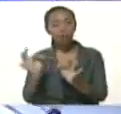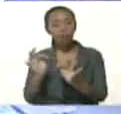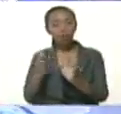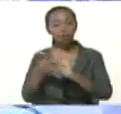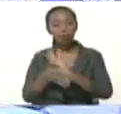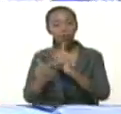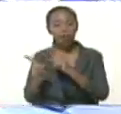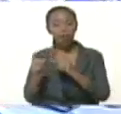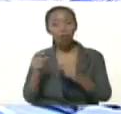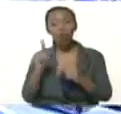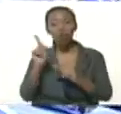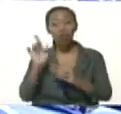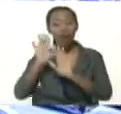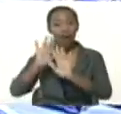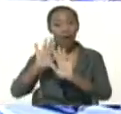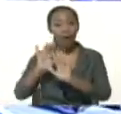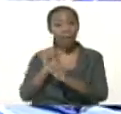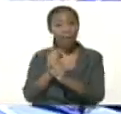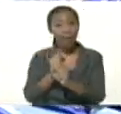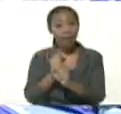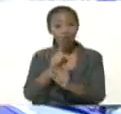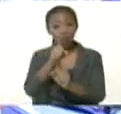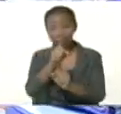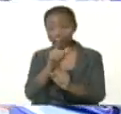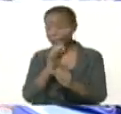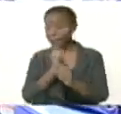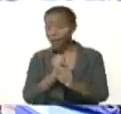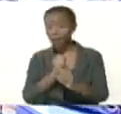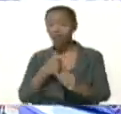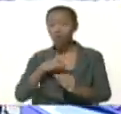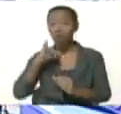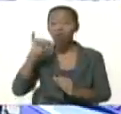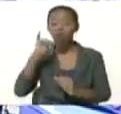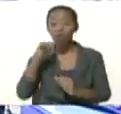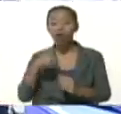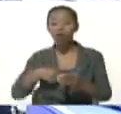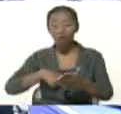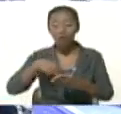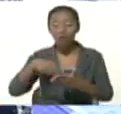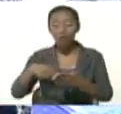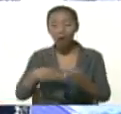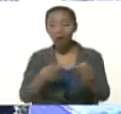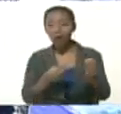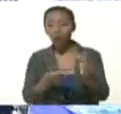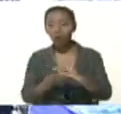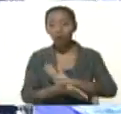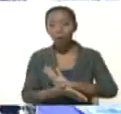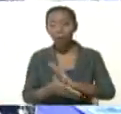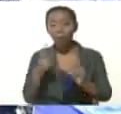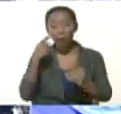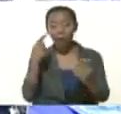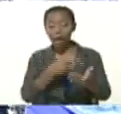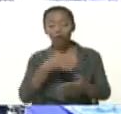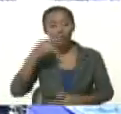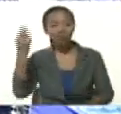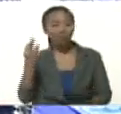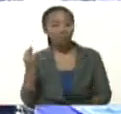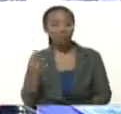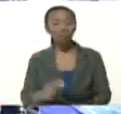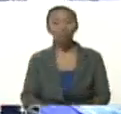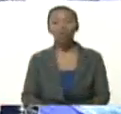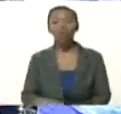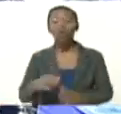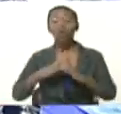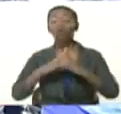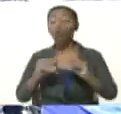No se separen. Tengo un anuncio muy importante. Voy a firmar un decreto. para que esto se haga realidad. Todo